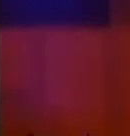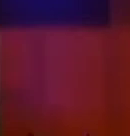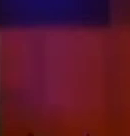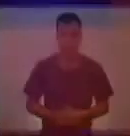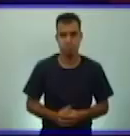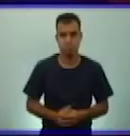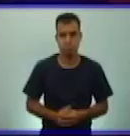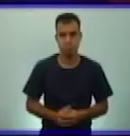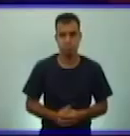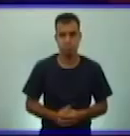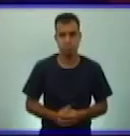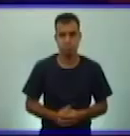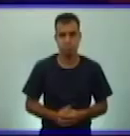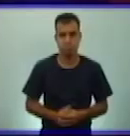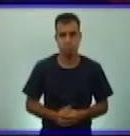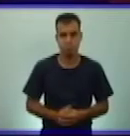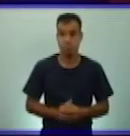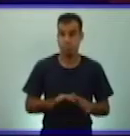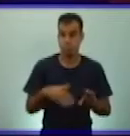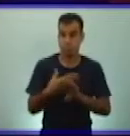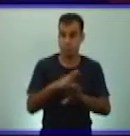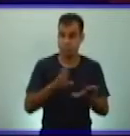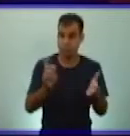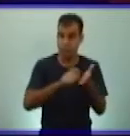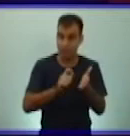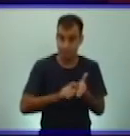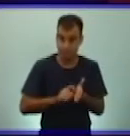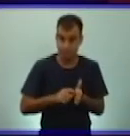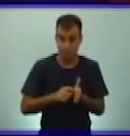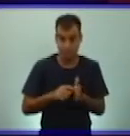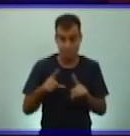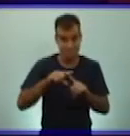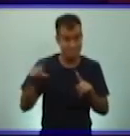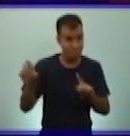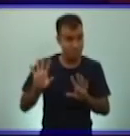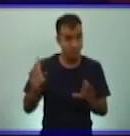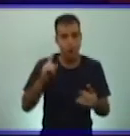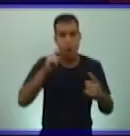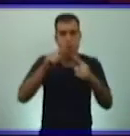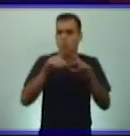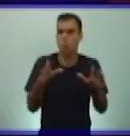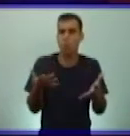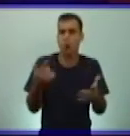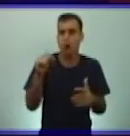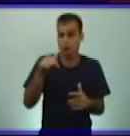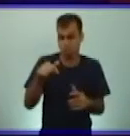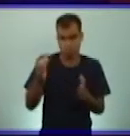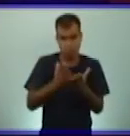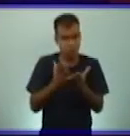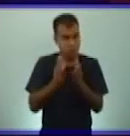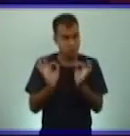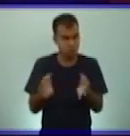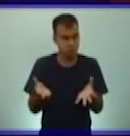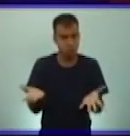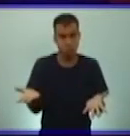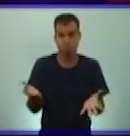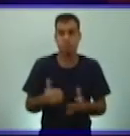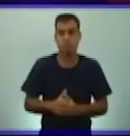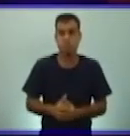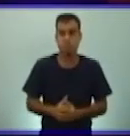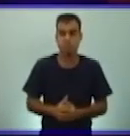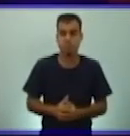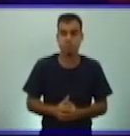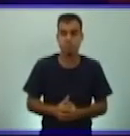Bueno, después de haber anotado el asunto de la clase de hoy, vamos a conocer qué objetivo tendremos que vencer durante esta clase. Por supuesto, el objetivo